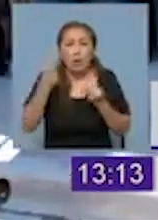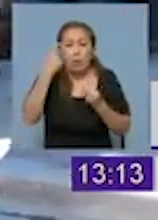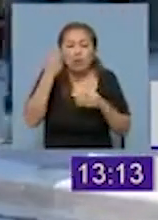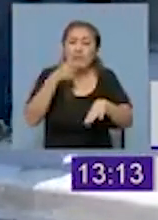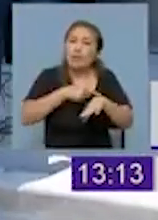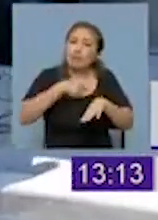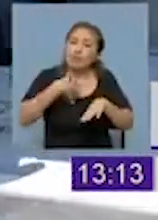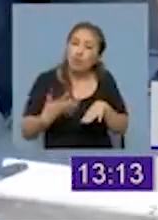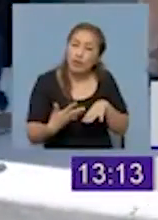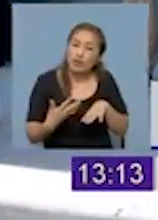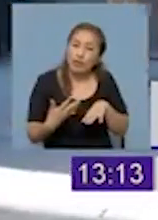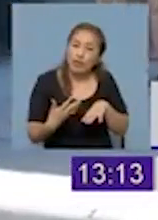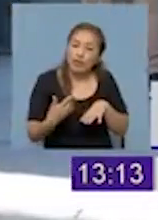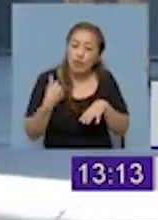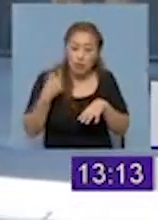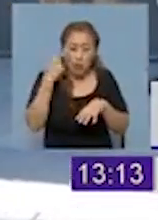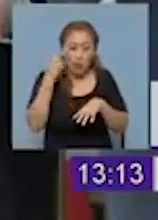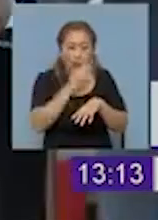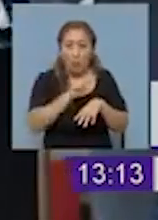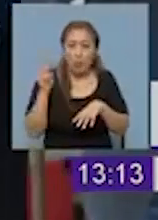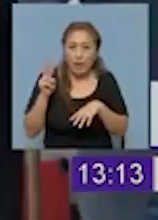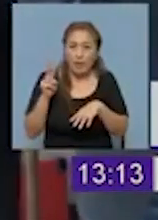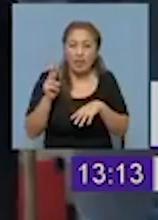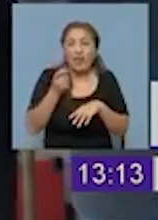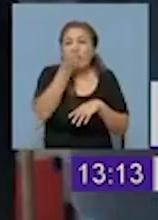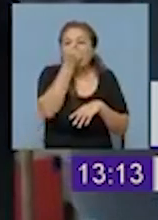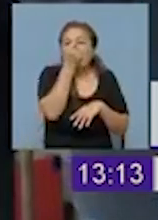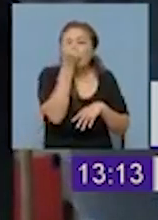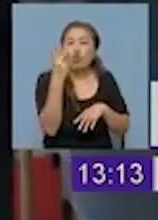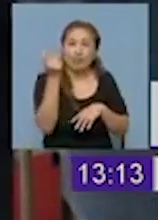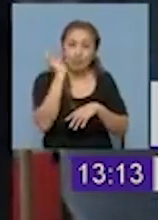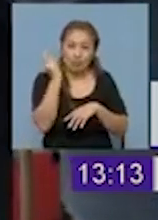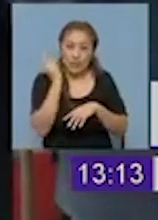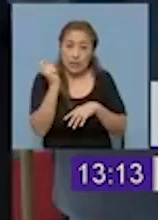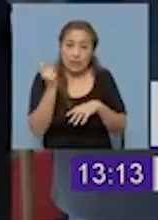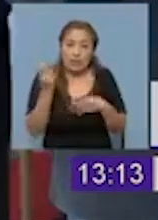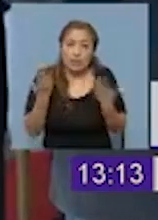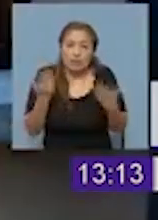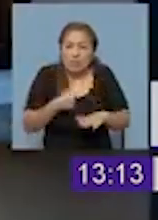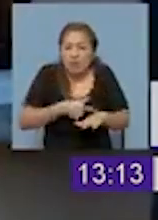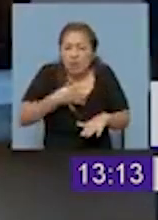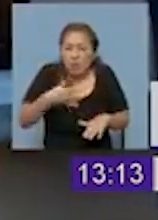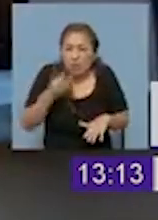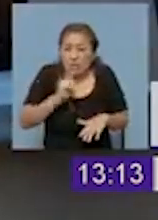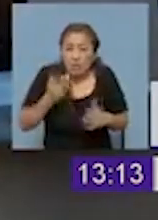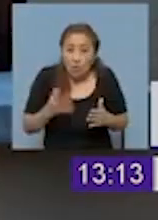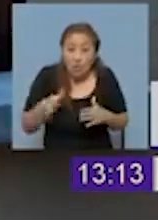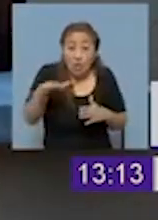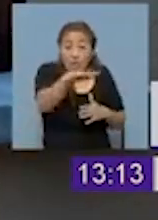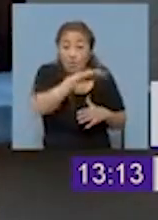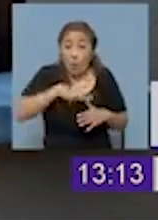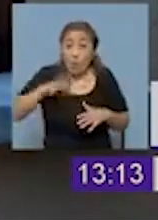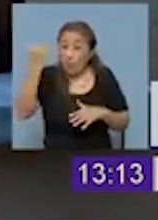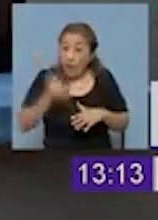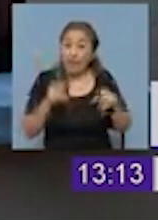demora en volcán entonces cuando uno se pone a ver este llevamos 22 meses es decir cual demora de un pueblo tengo yo acá las